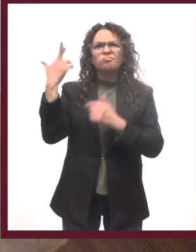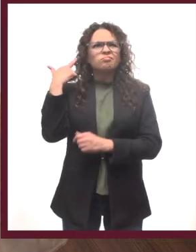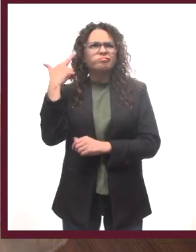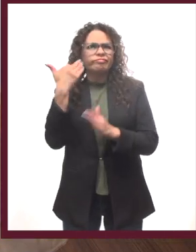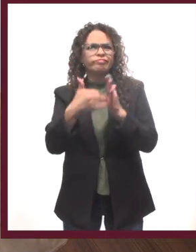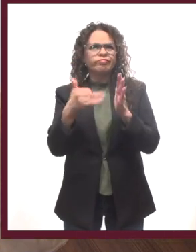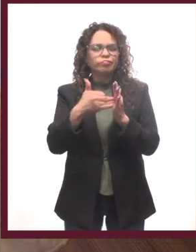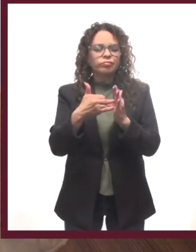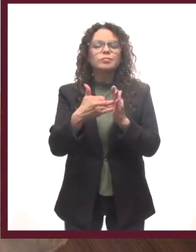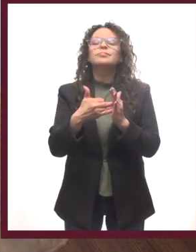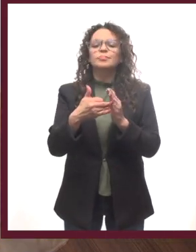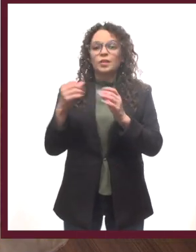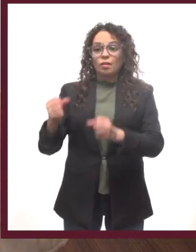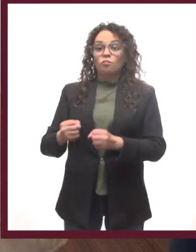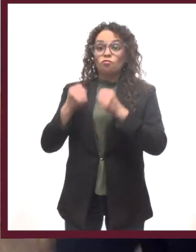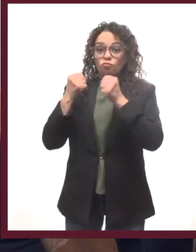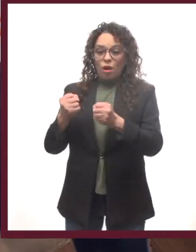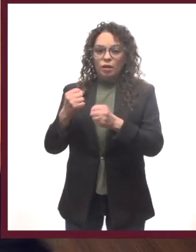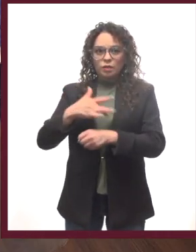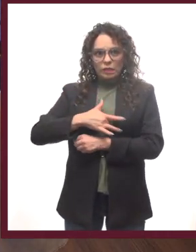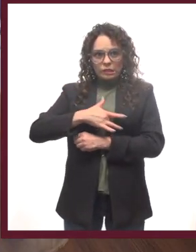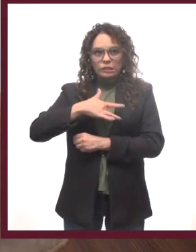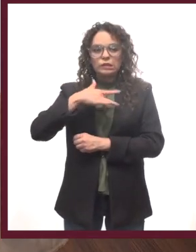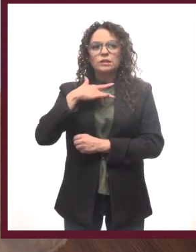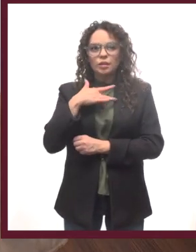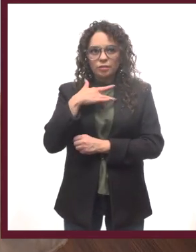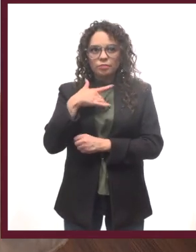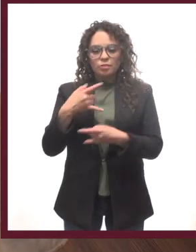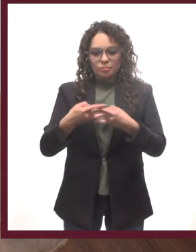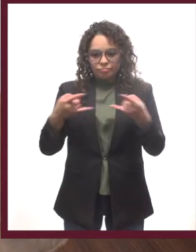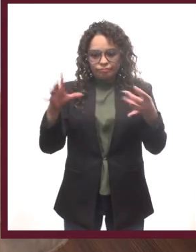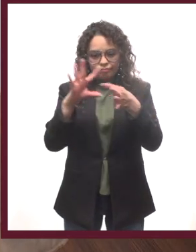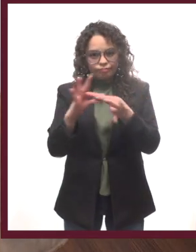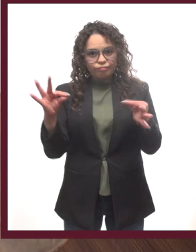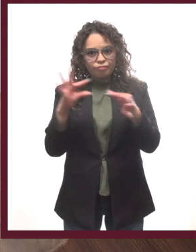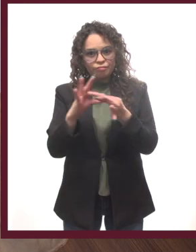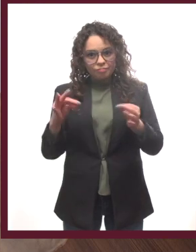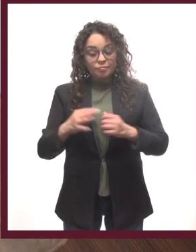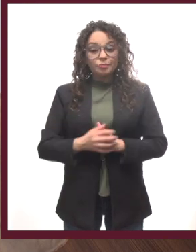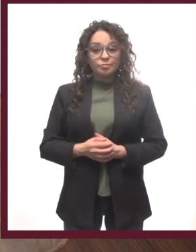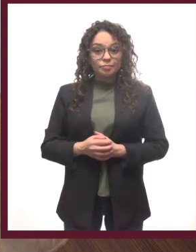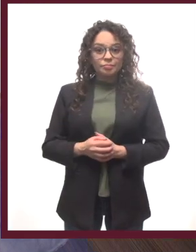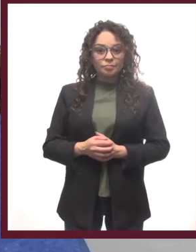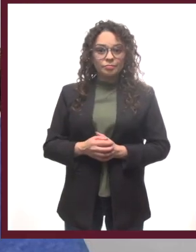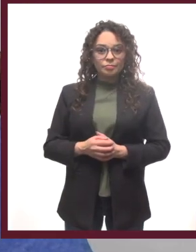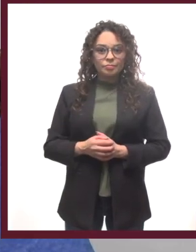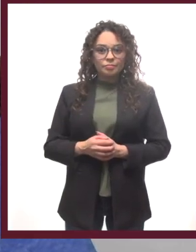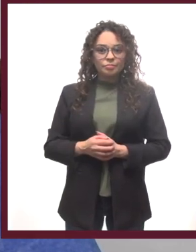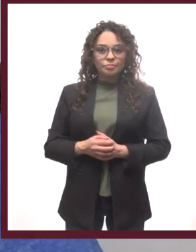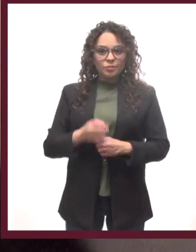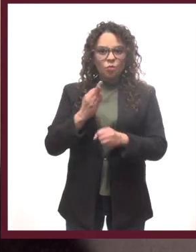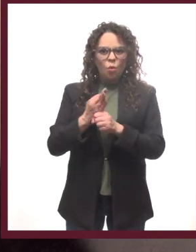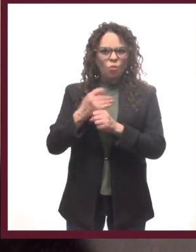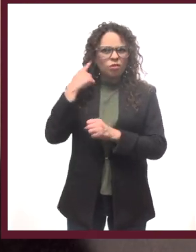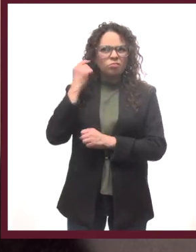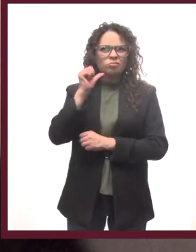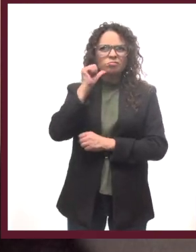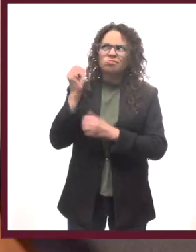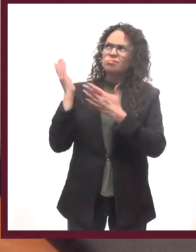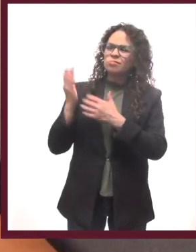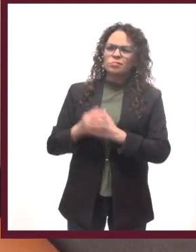También la ausencia de sonido puede tener un efecto narrativo fuerte. Hola, Hugo. Oye, ¿qué traes con mi